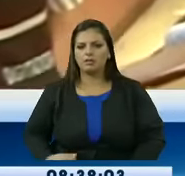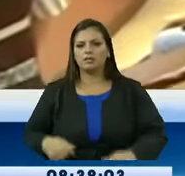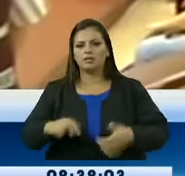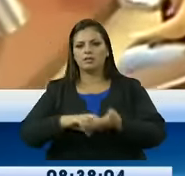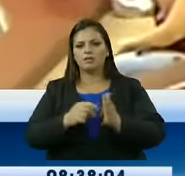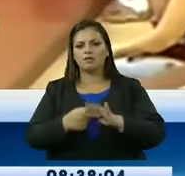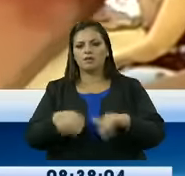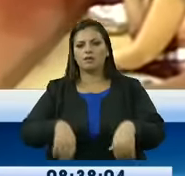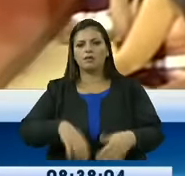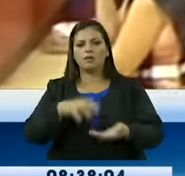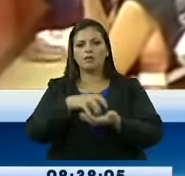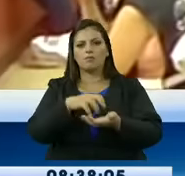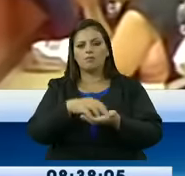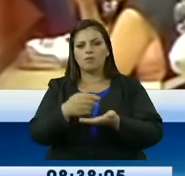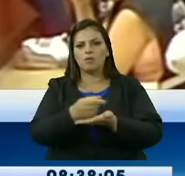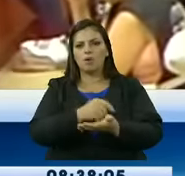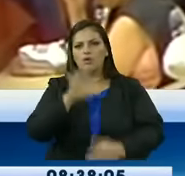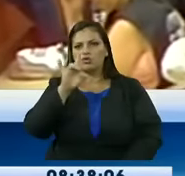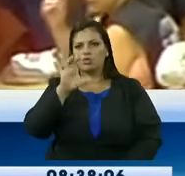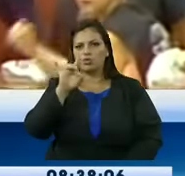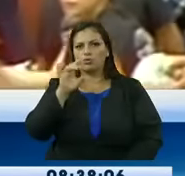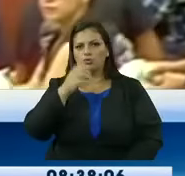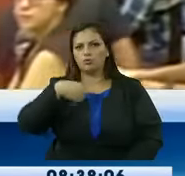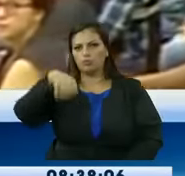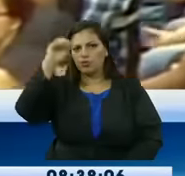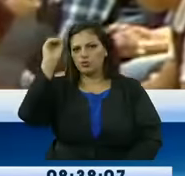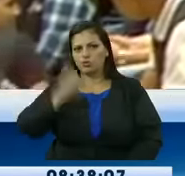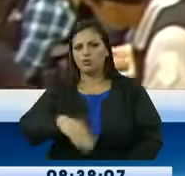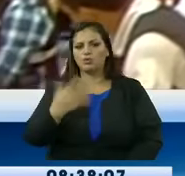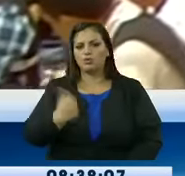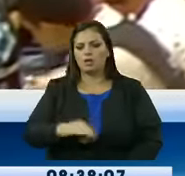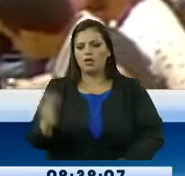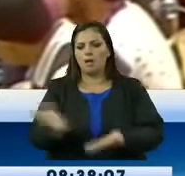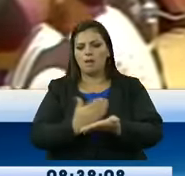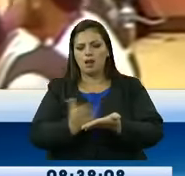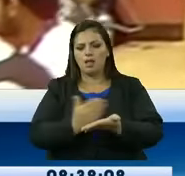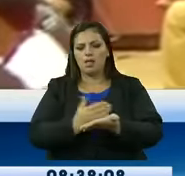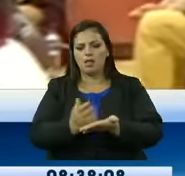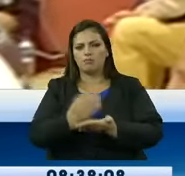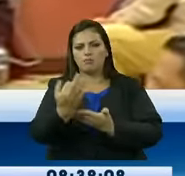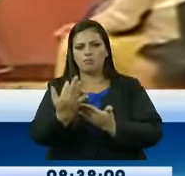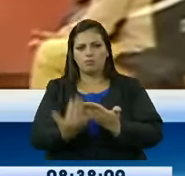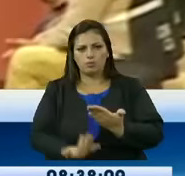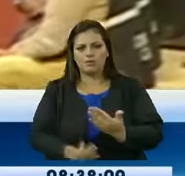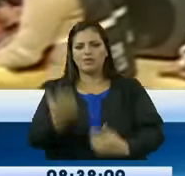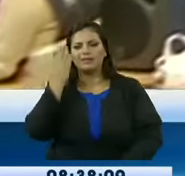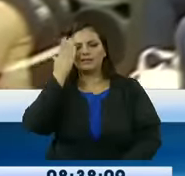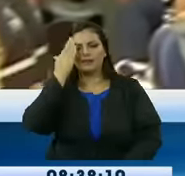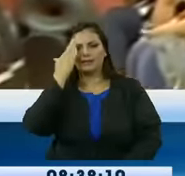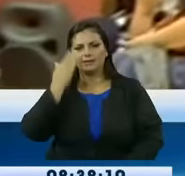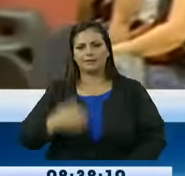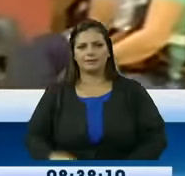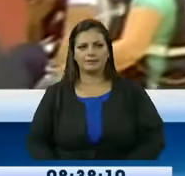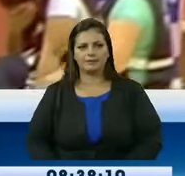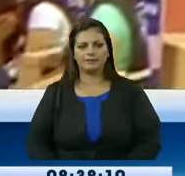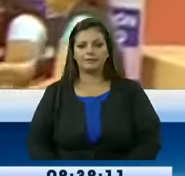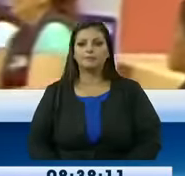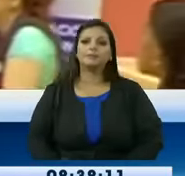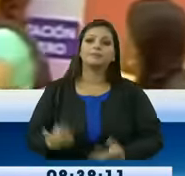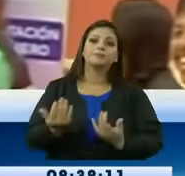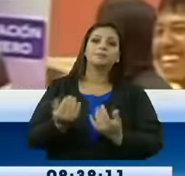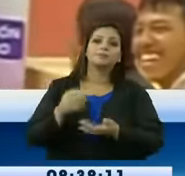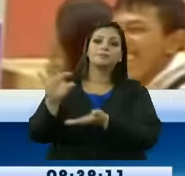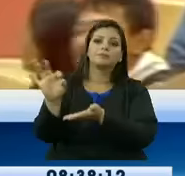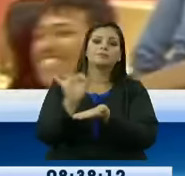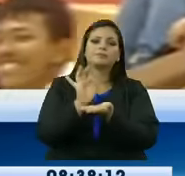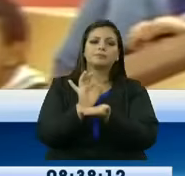Guayas ya está escrutado. Igual, como ya les dije, dentro de pocos minutos vendrá para acá la abogada representante